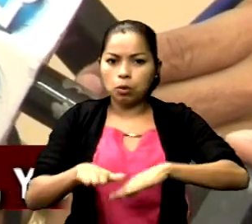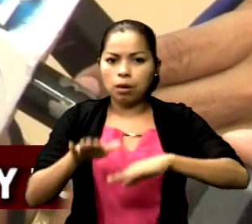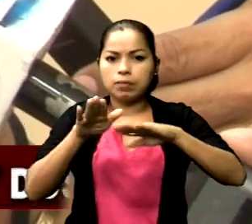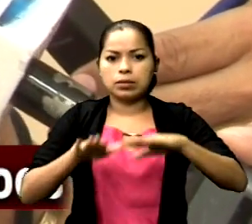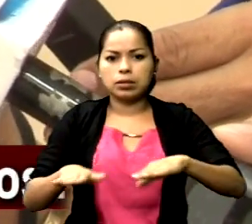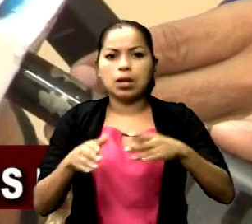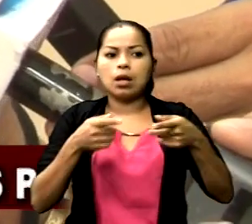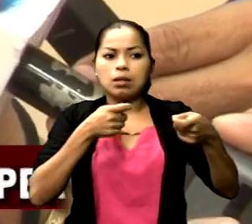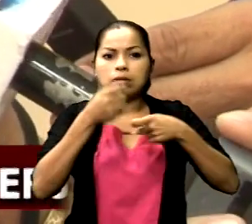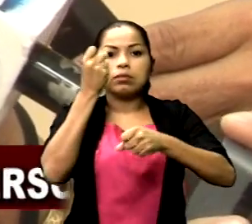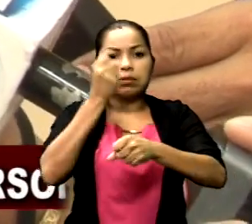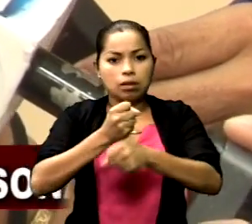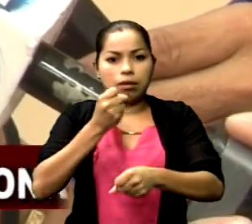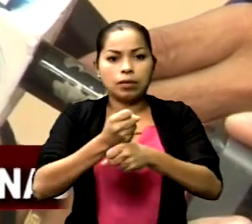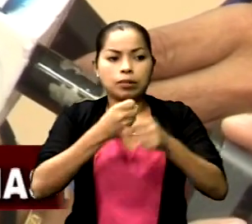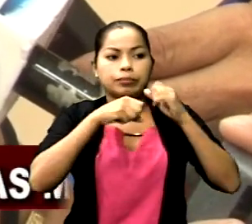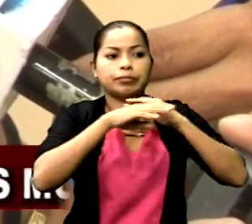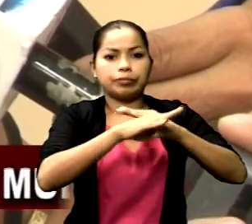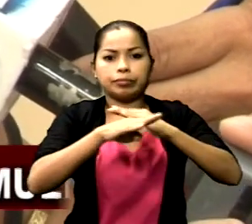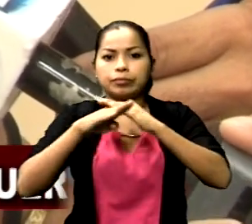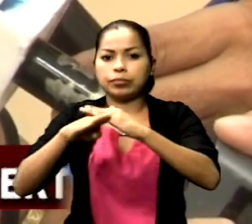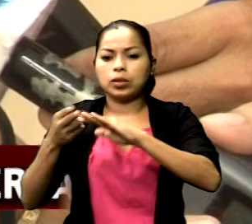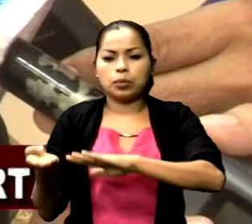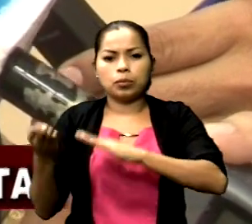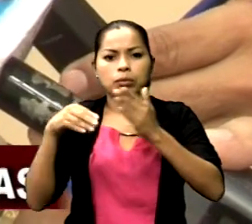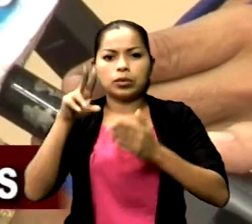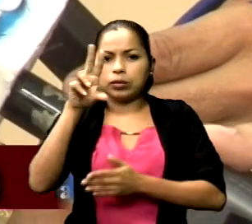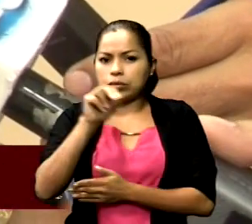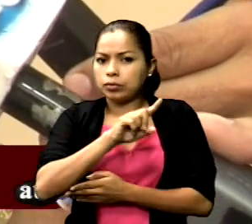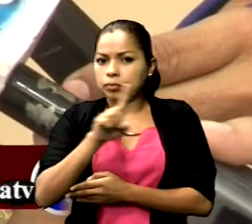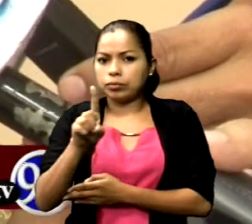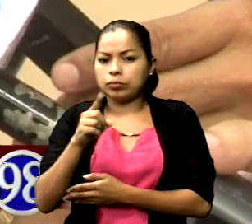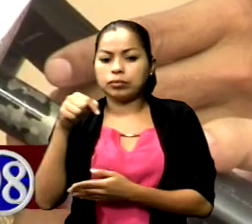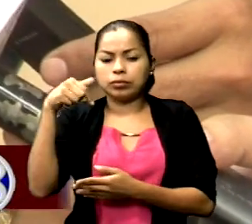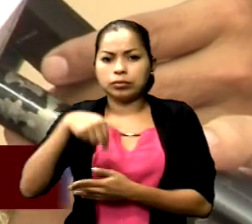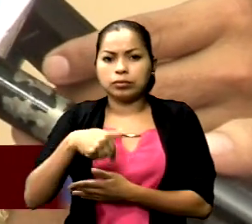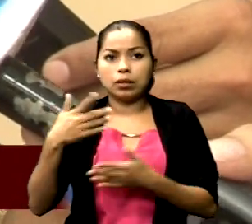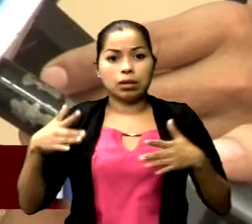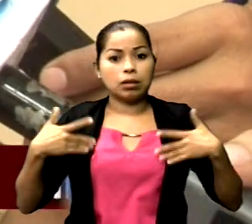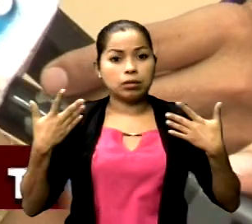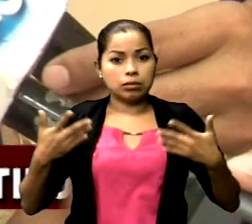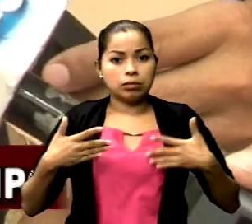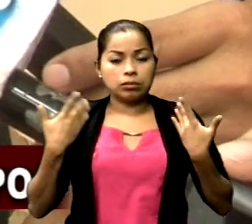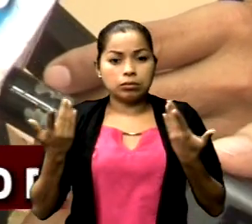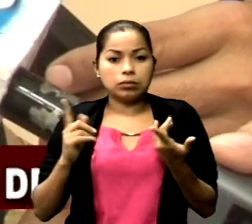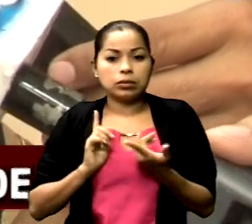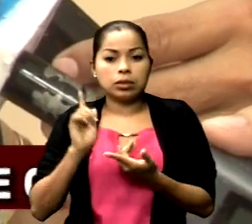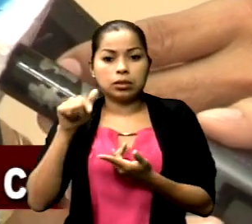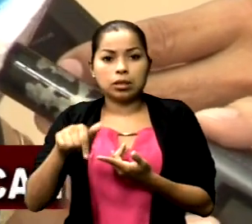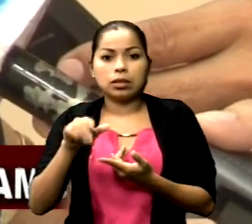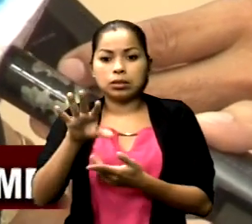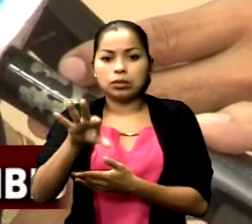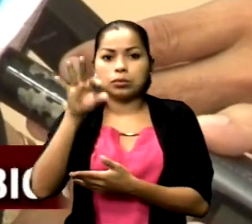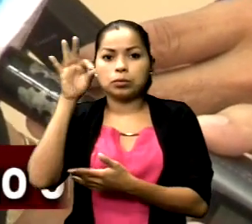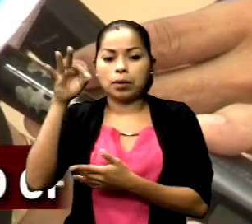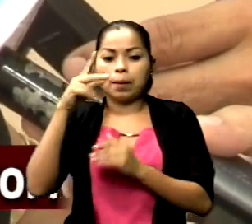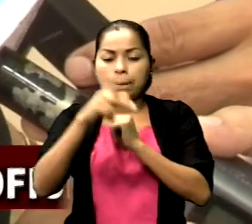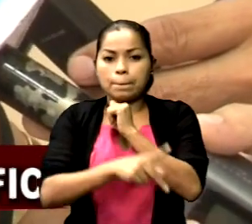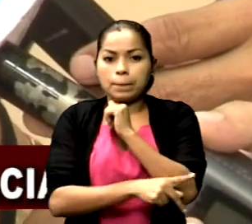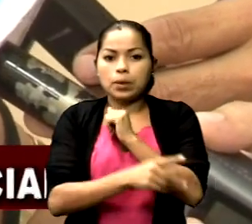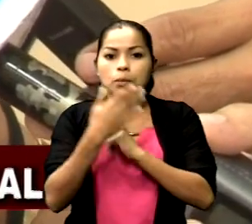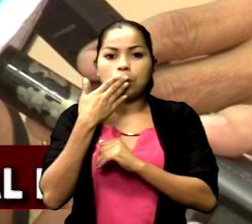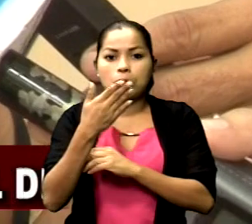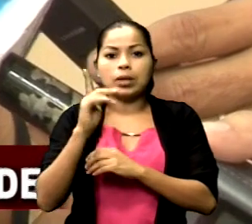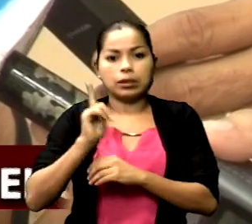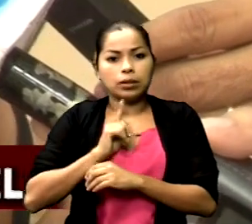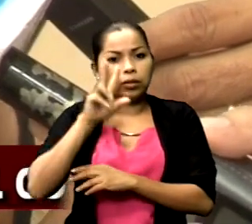sistemas preventivos, pues para evitar más muertes, porque realmente nosotros no tenemos que alegrarnos solo con que estamos privilegiados y somos el país más seguro, sino